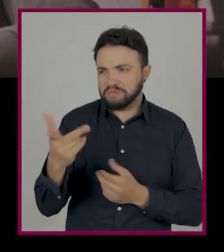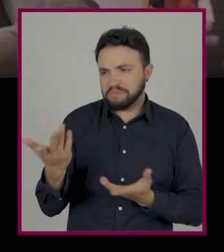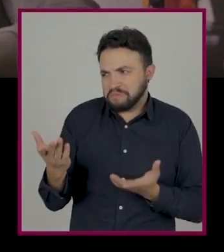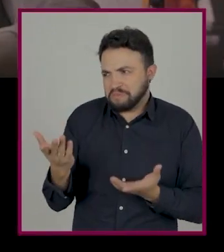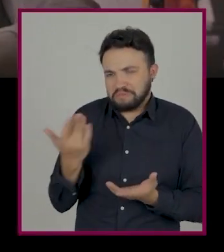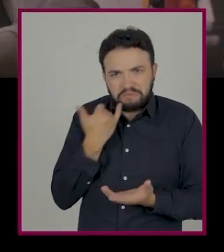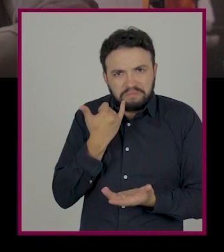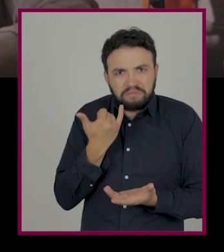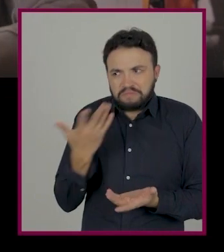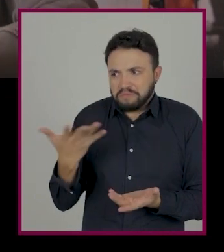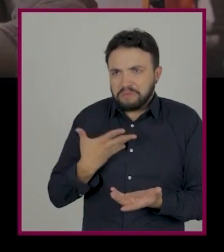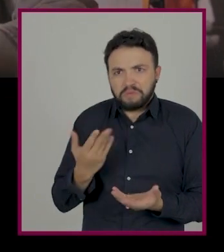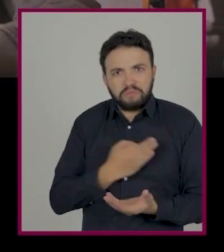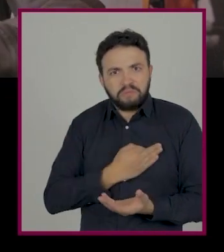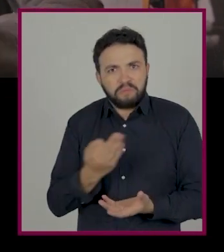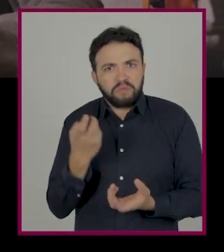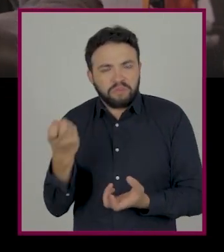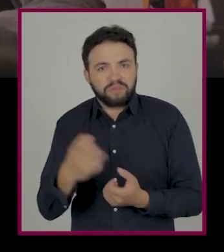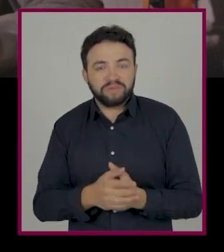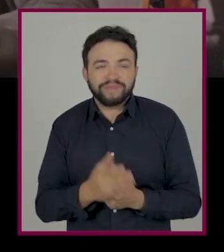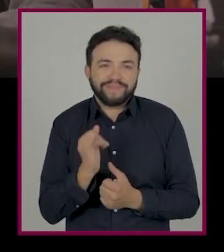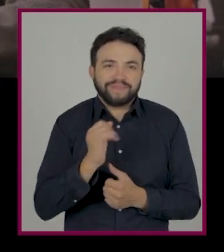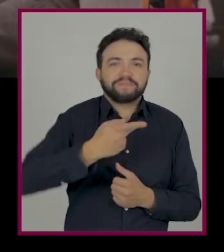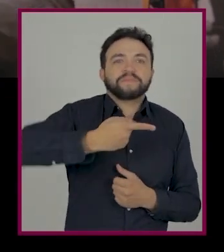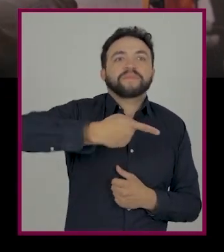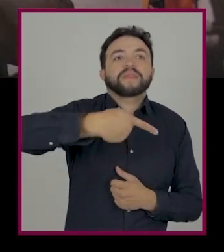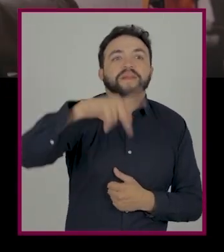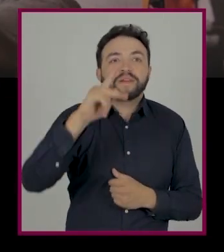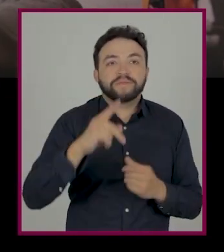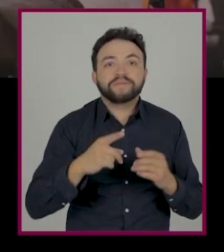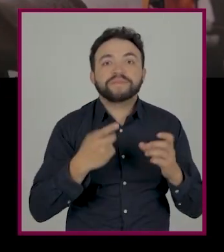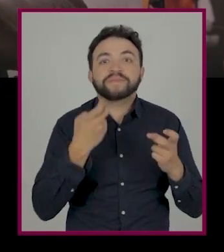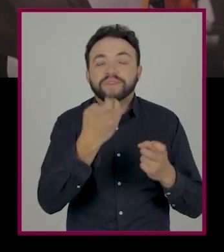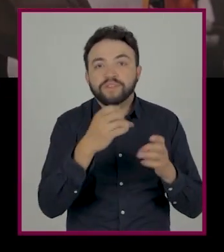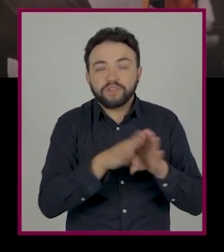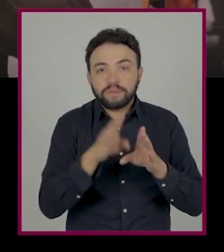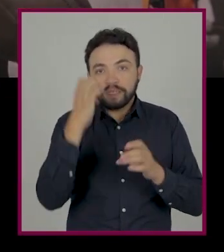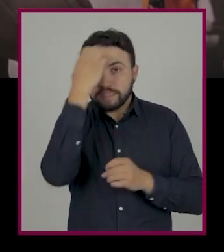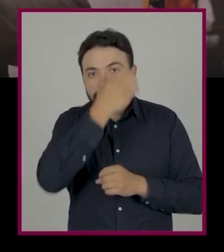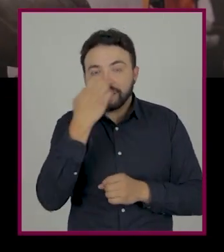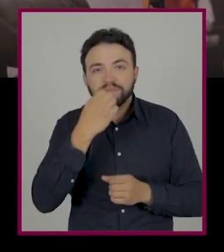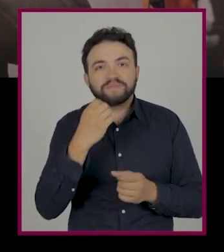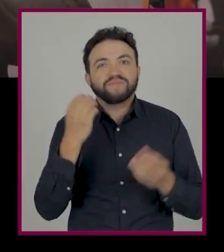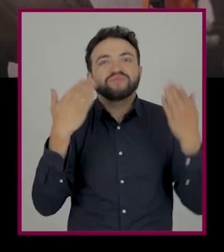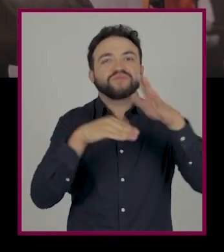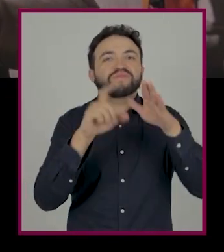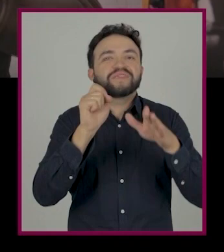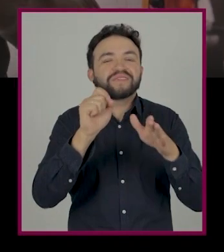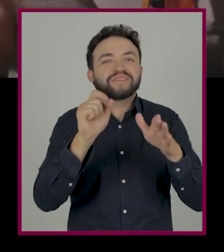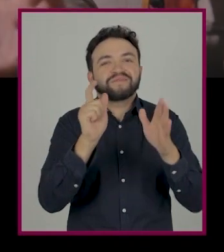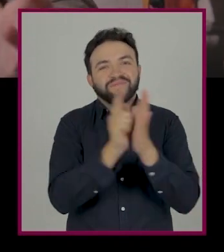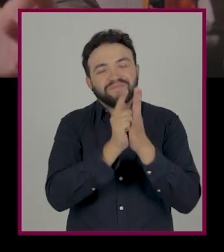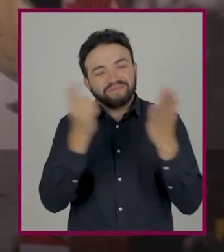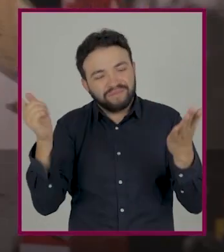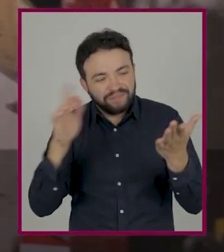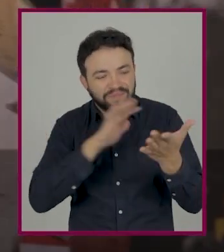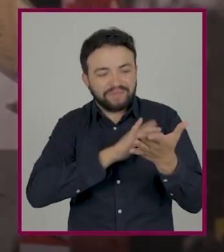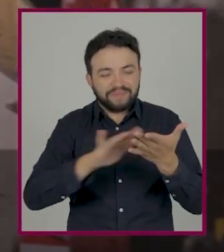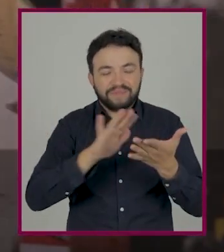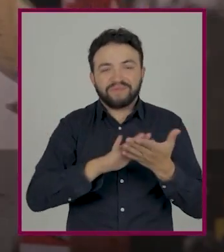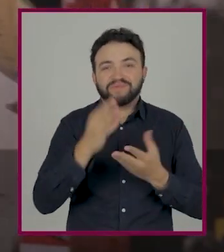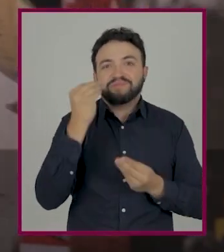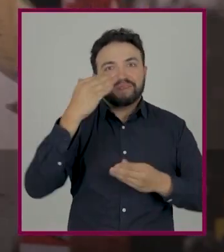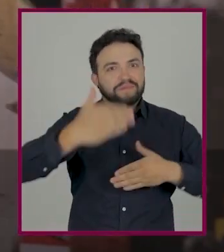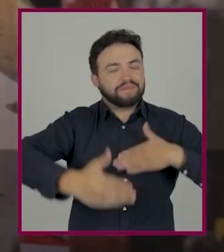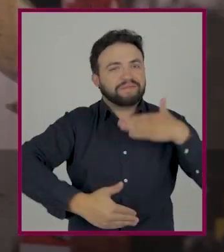qué? ¿Tú eres muy bueno en eso? Sí, pero parte del examen pide que sepa sobre literatura y la verdad estoy perdido. Son